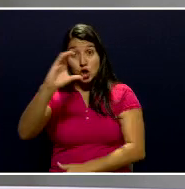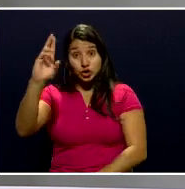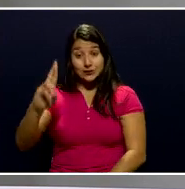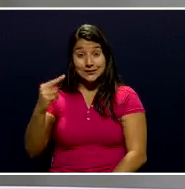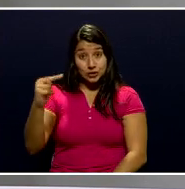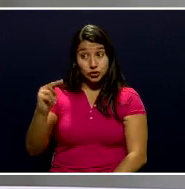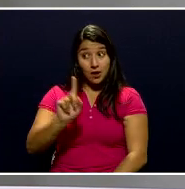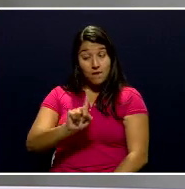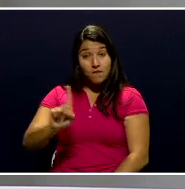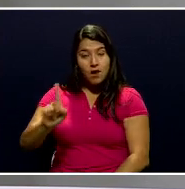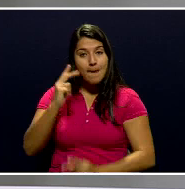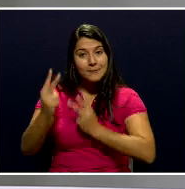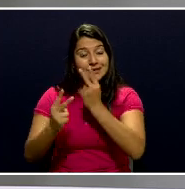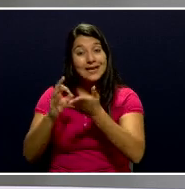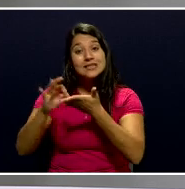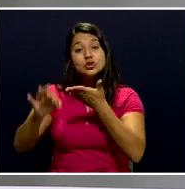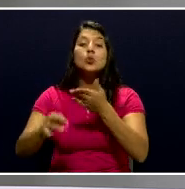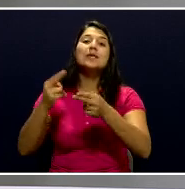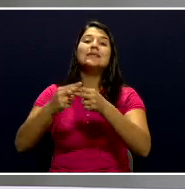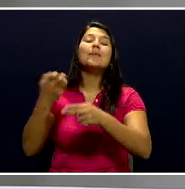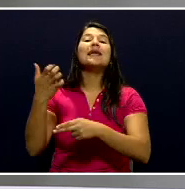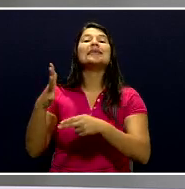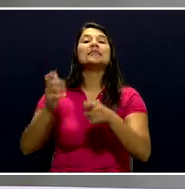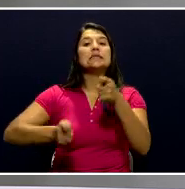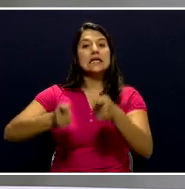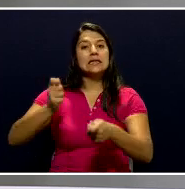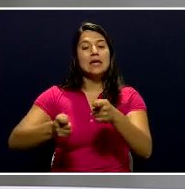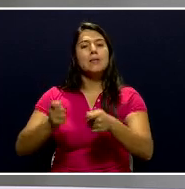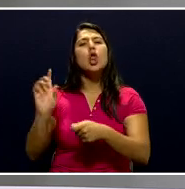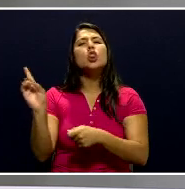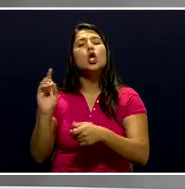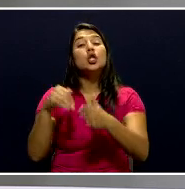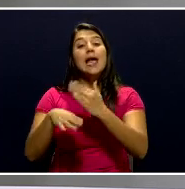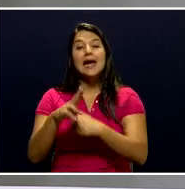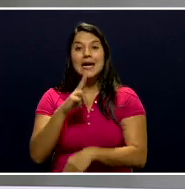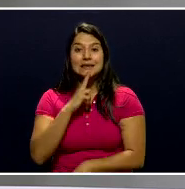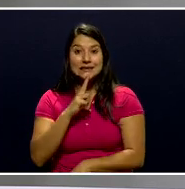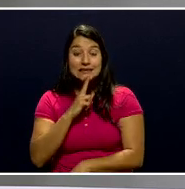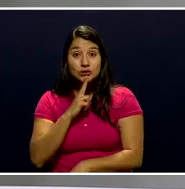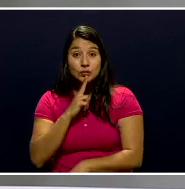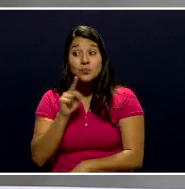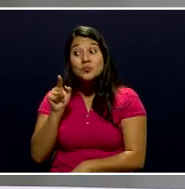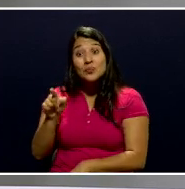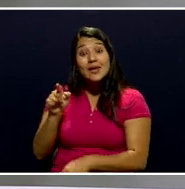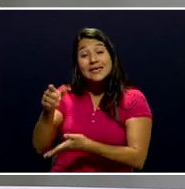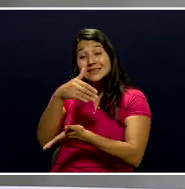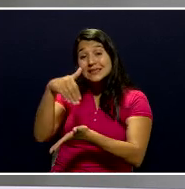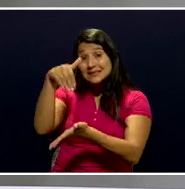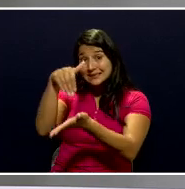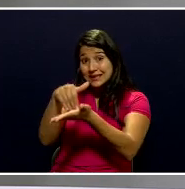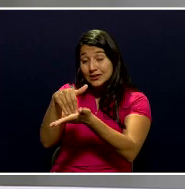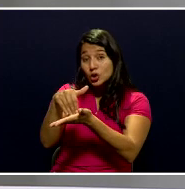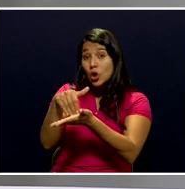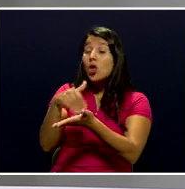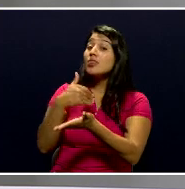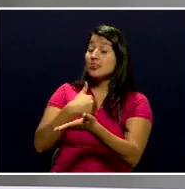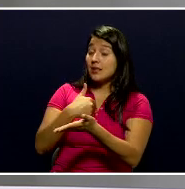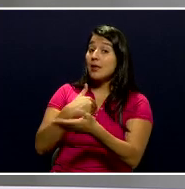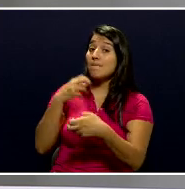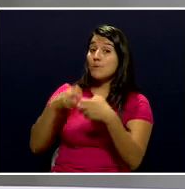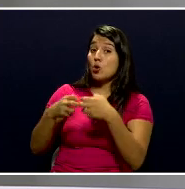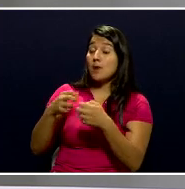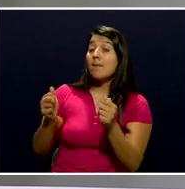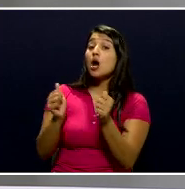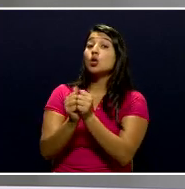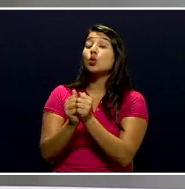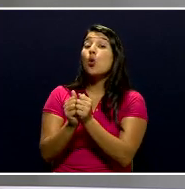Noticias visitó la escuela 15 de septiembre en Atillo, que es uno de los centros que tenía problemas con